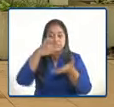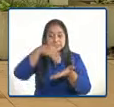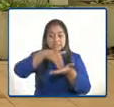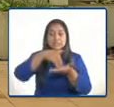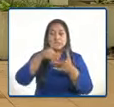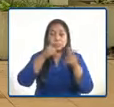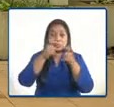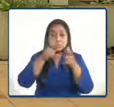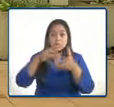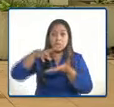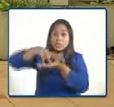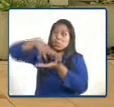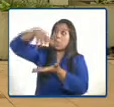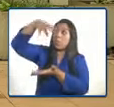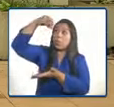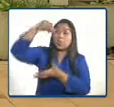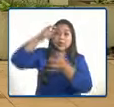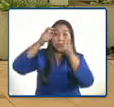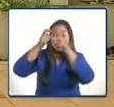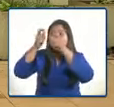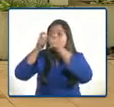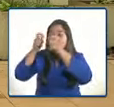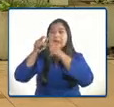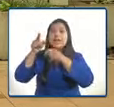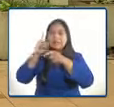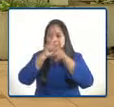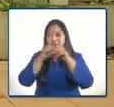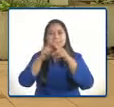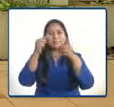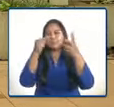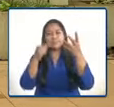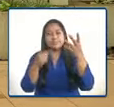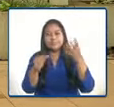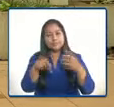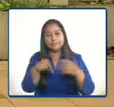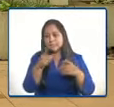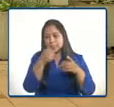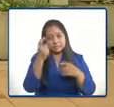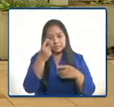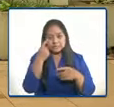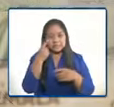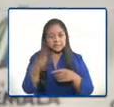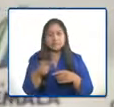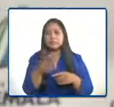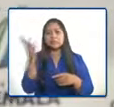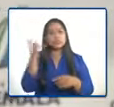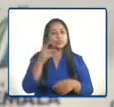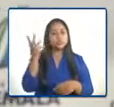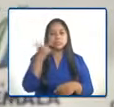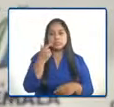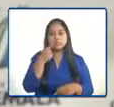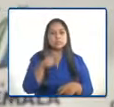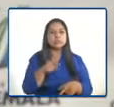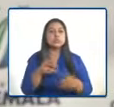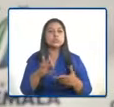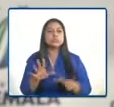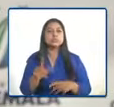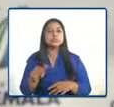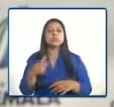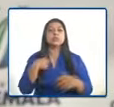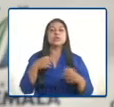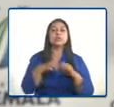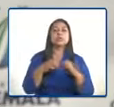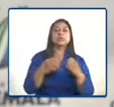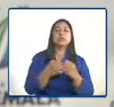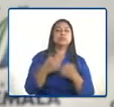torre de control, y bueno, son muchos detalles que estamos trabajando día a día con el equipo de aeronáutica